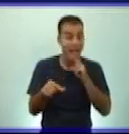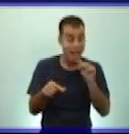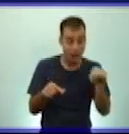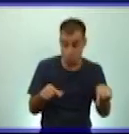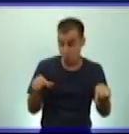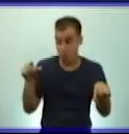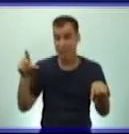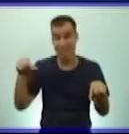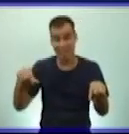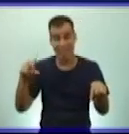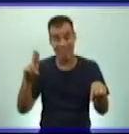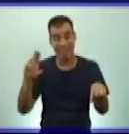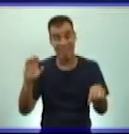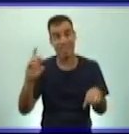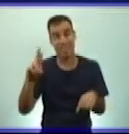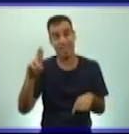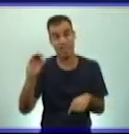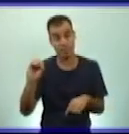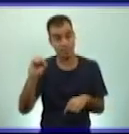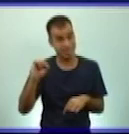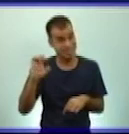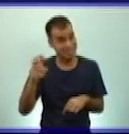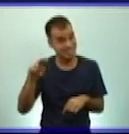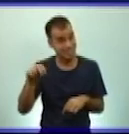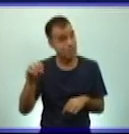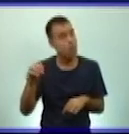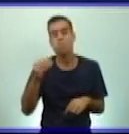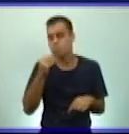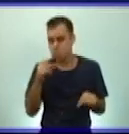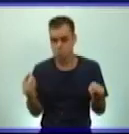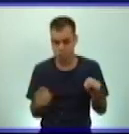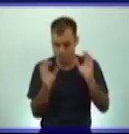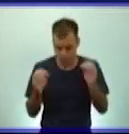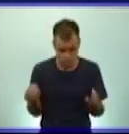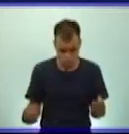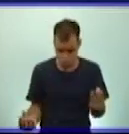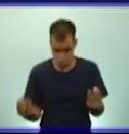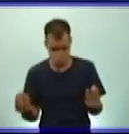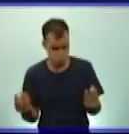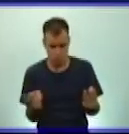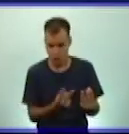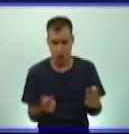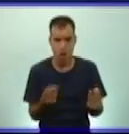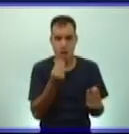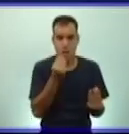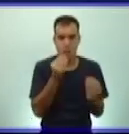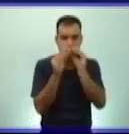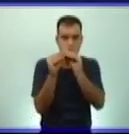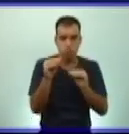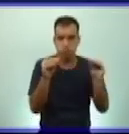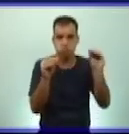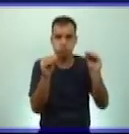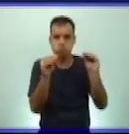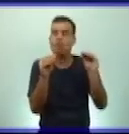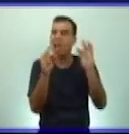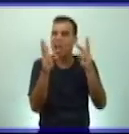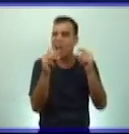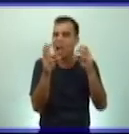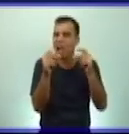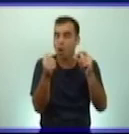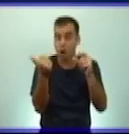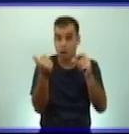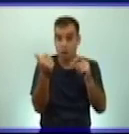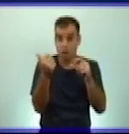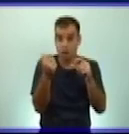podrán despejar la variación de temperatura de la ecuación inicial y calcular esta